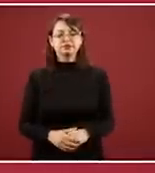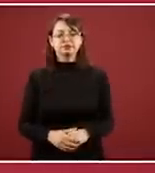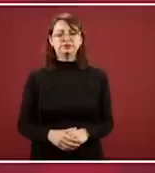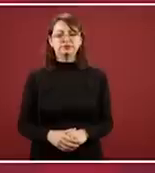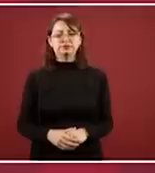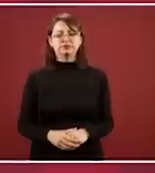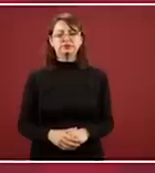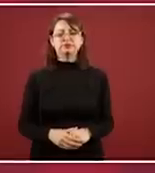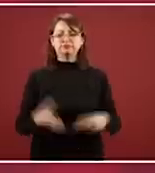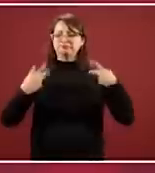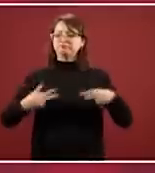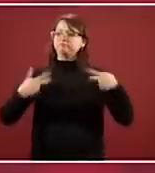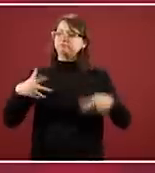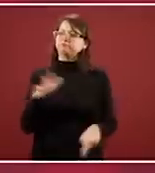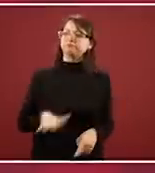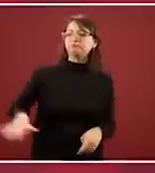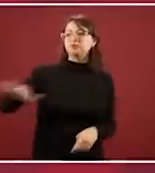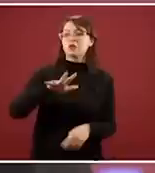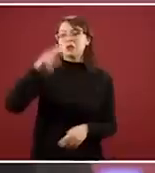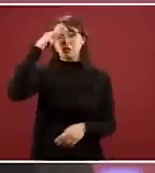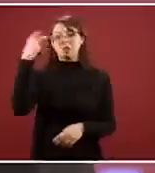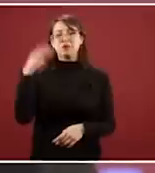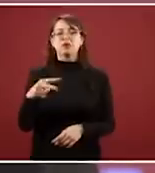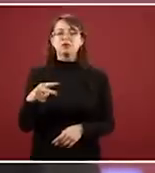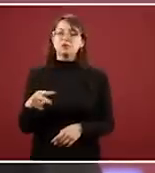que le vaya bien al pueblo.